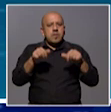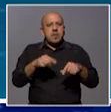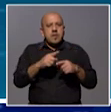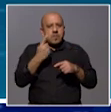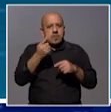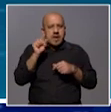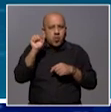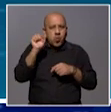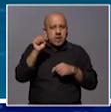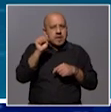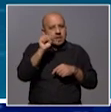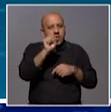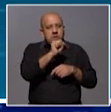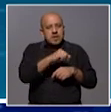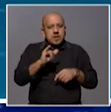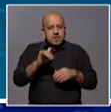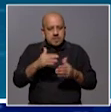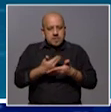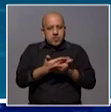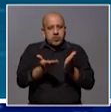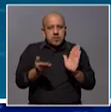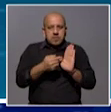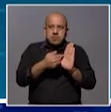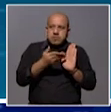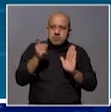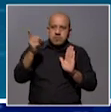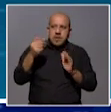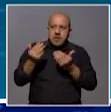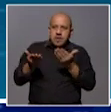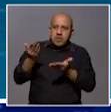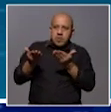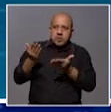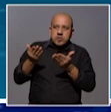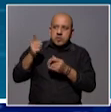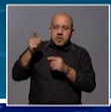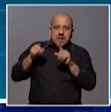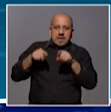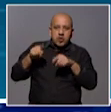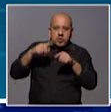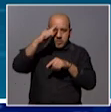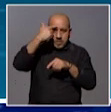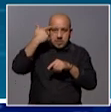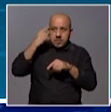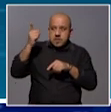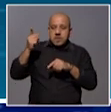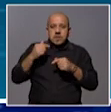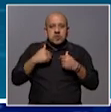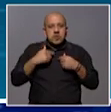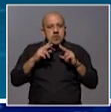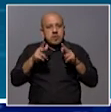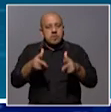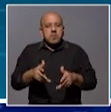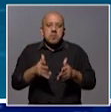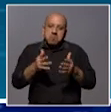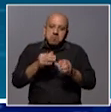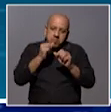encuestas ya hace unas cuantas semanas de evaluación de la gestión presidencial manejamos en un espacio similar a este que